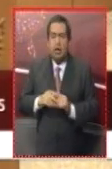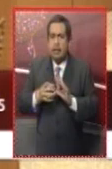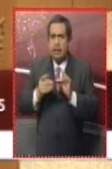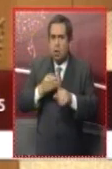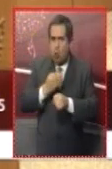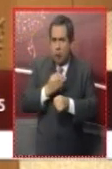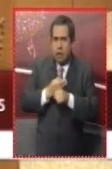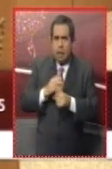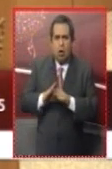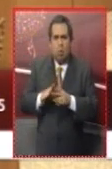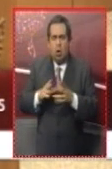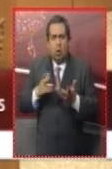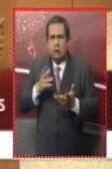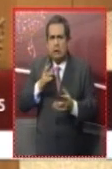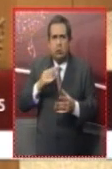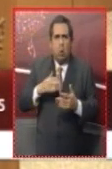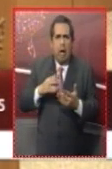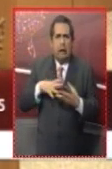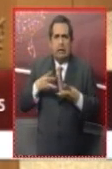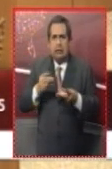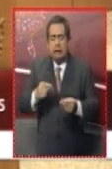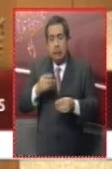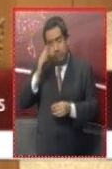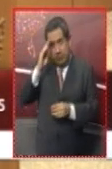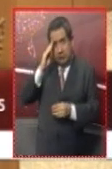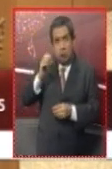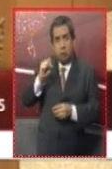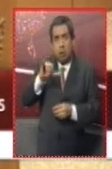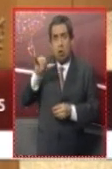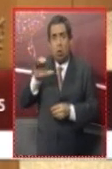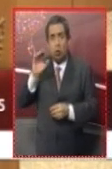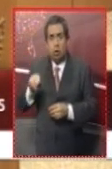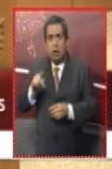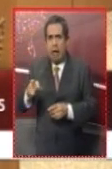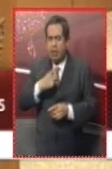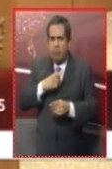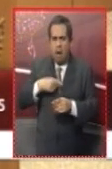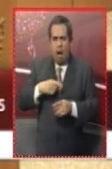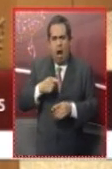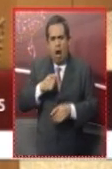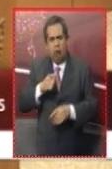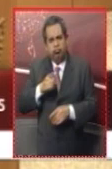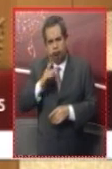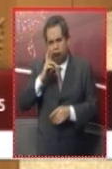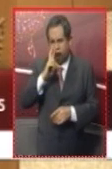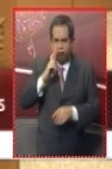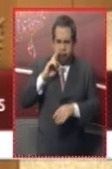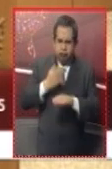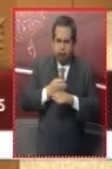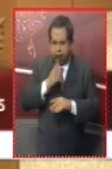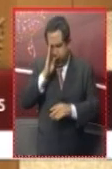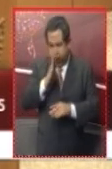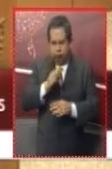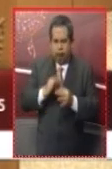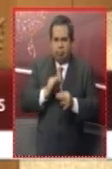ante un sistema gastado en el que se pretende que la Suprema Corte de Justicia sea un árbitro creíble. La